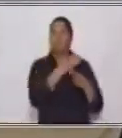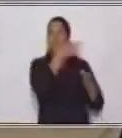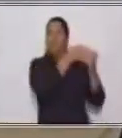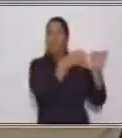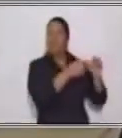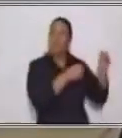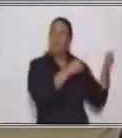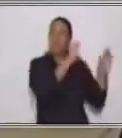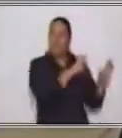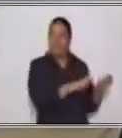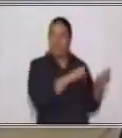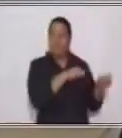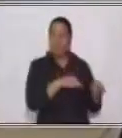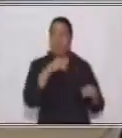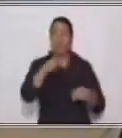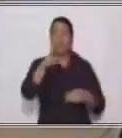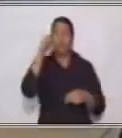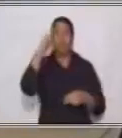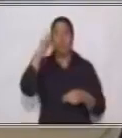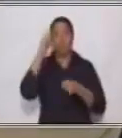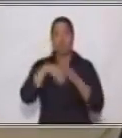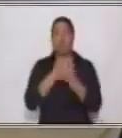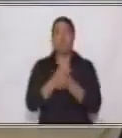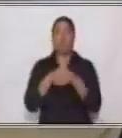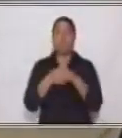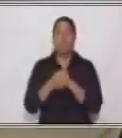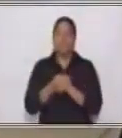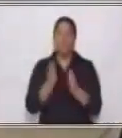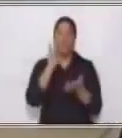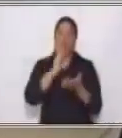ten presente de lavar constantemente o